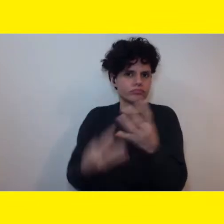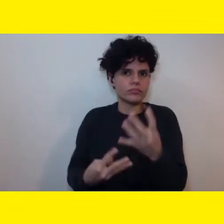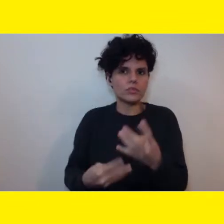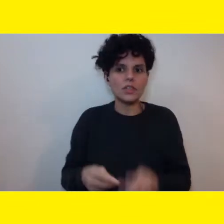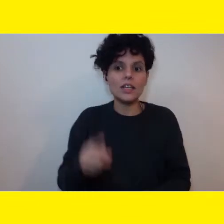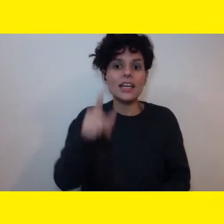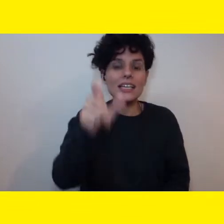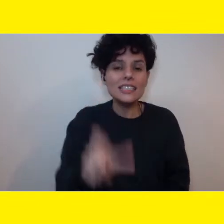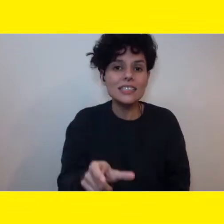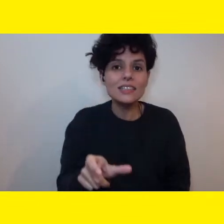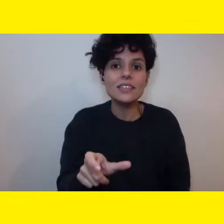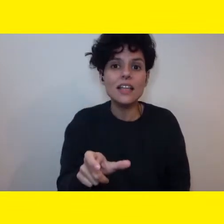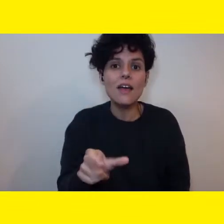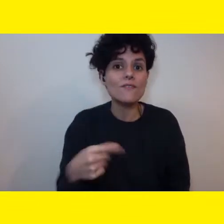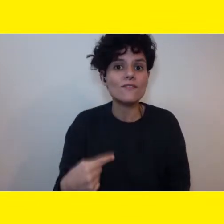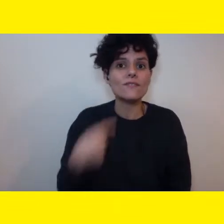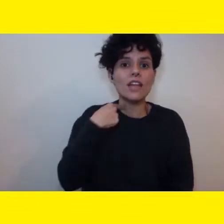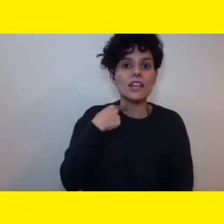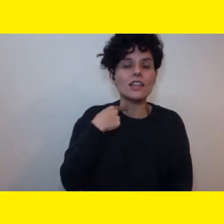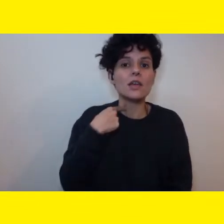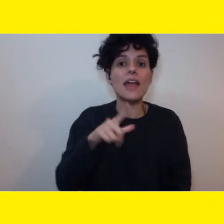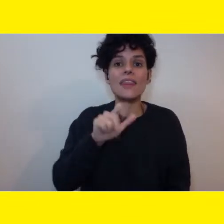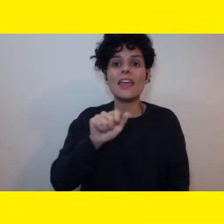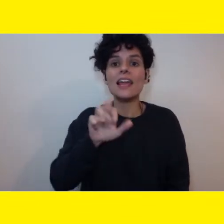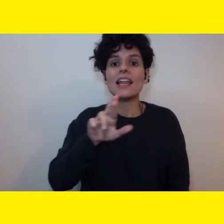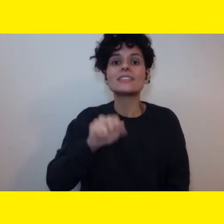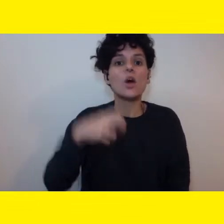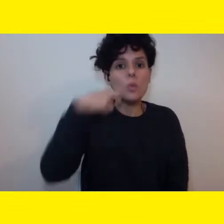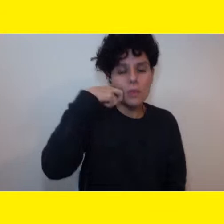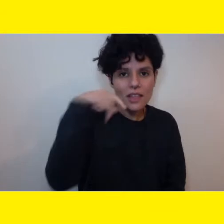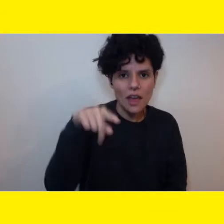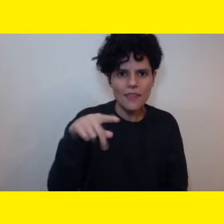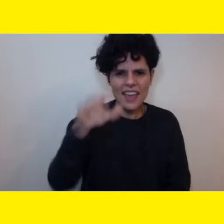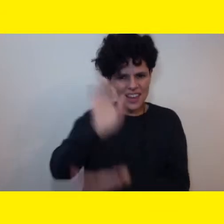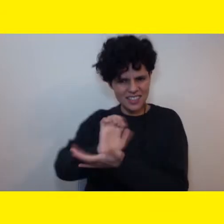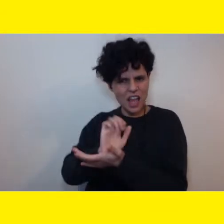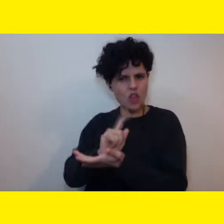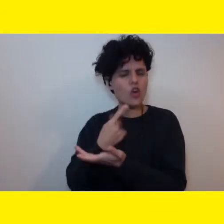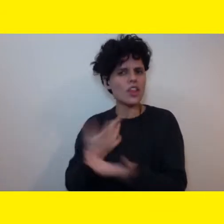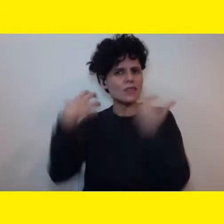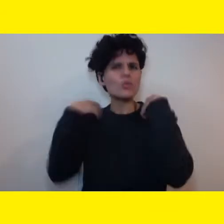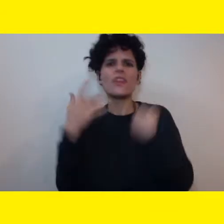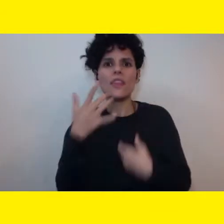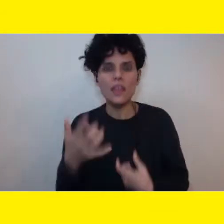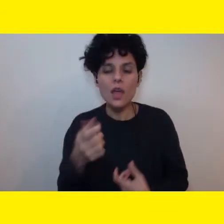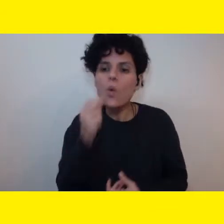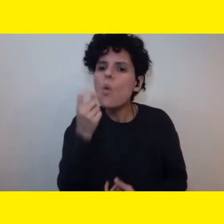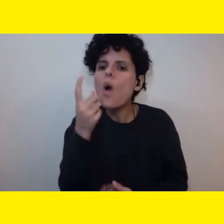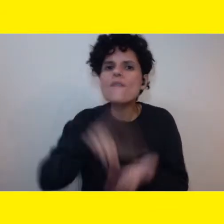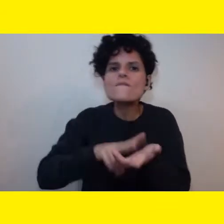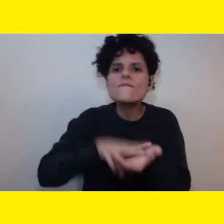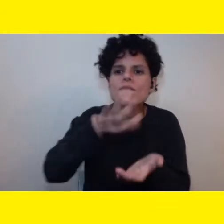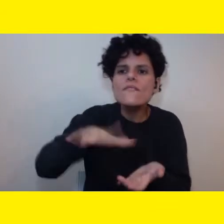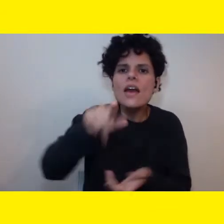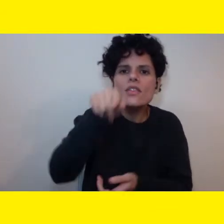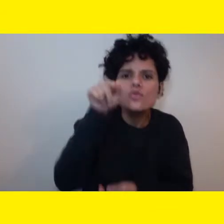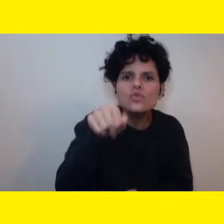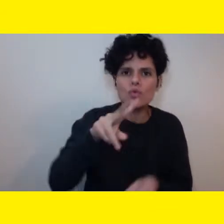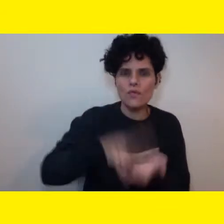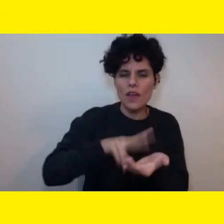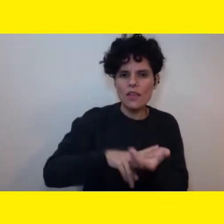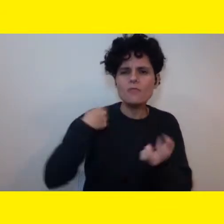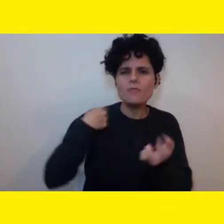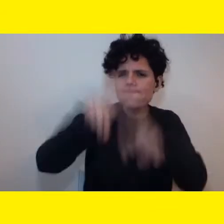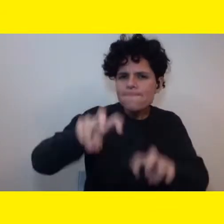humanidad corresponde al Estado establecer la verdad de lo que le acaeció, sancionar a los